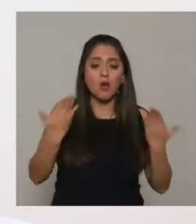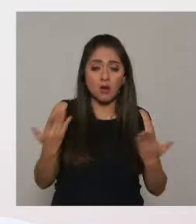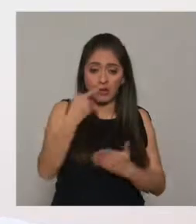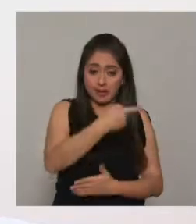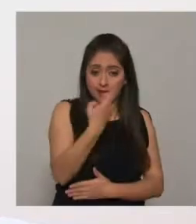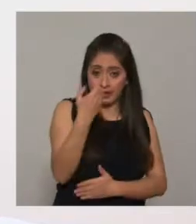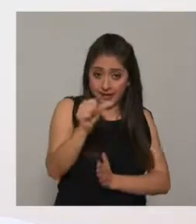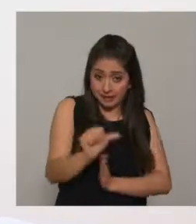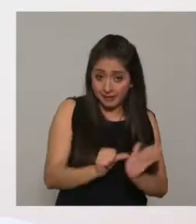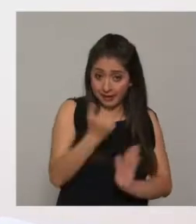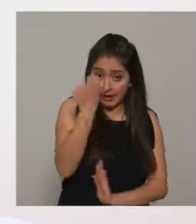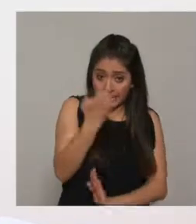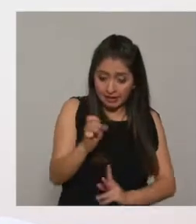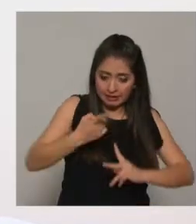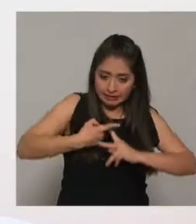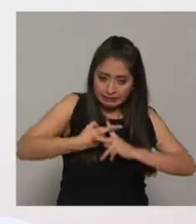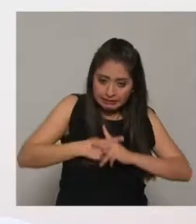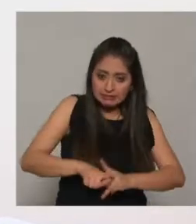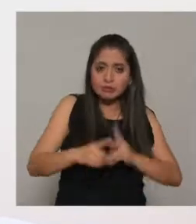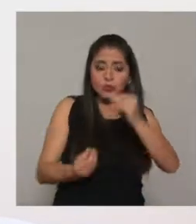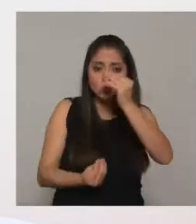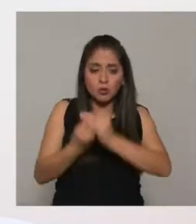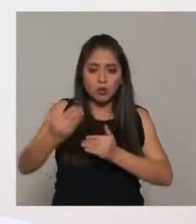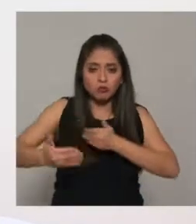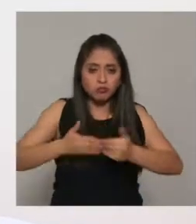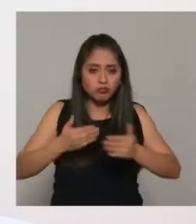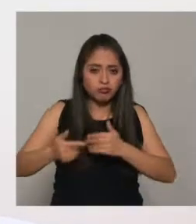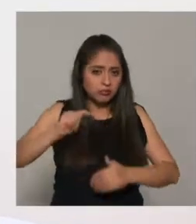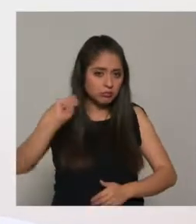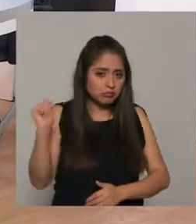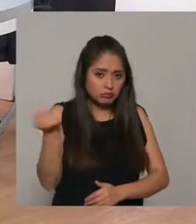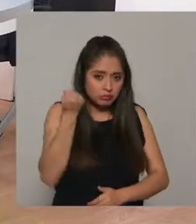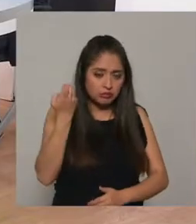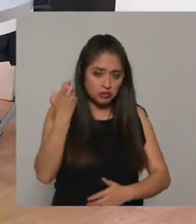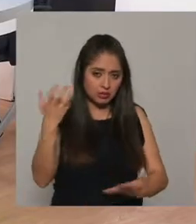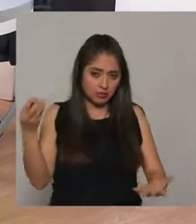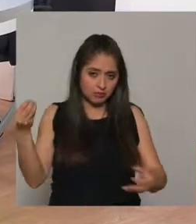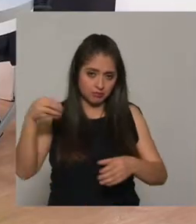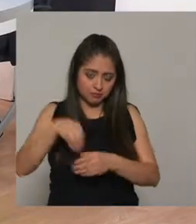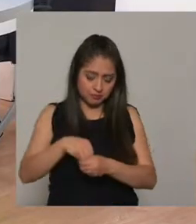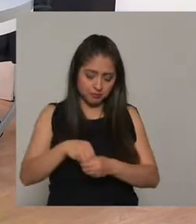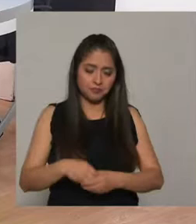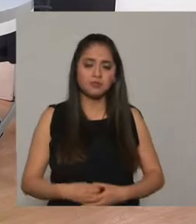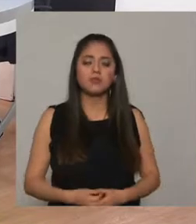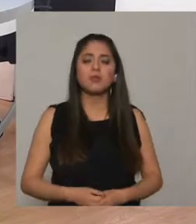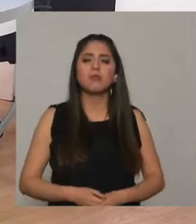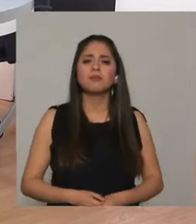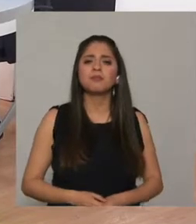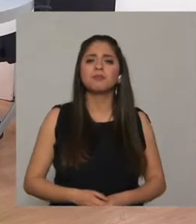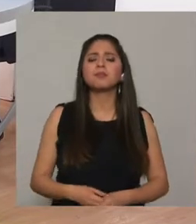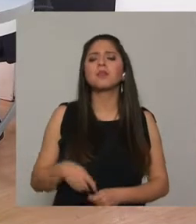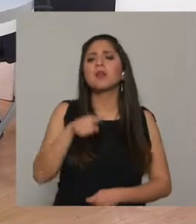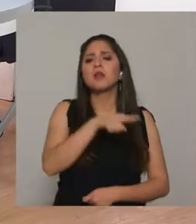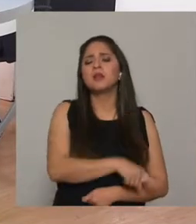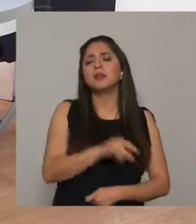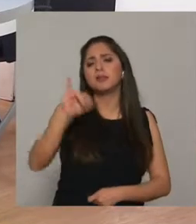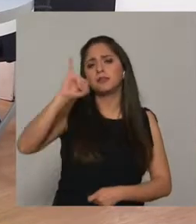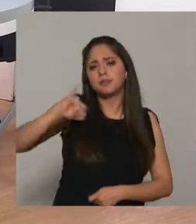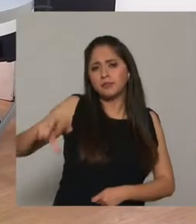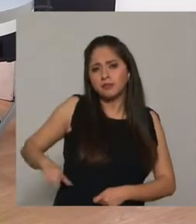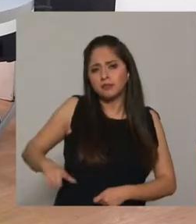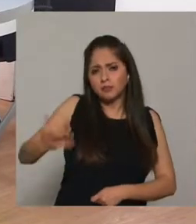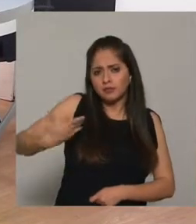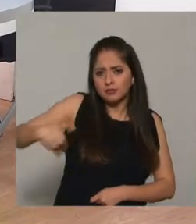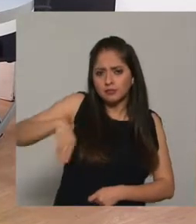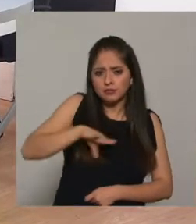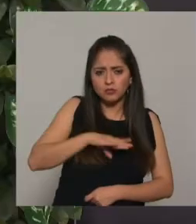enero, pues se va a ir empezando a quitar. ¿Y cómo está involucrado el gobierno de la jefa Claudia Sheinbaum en este proceso? En